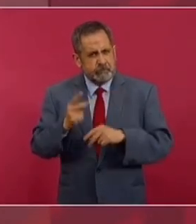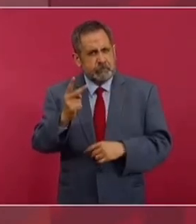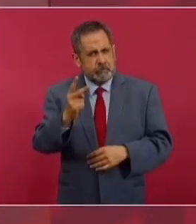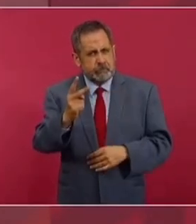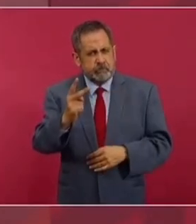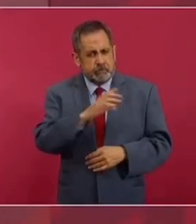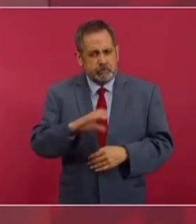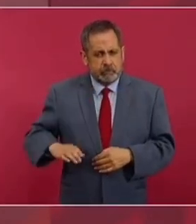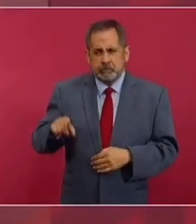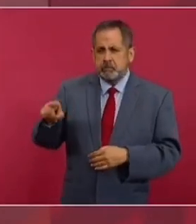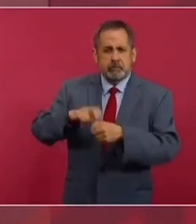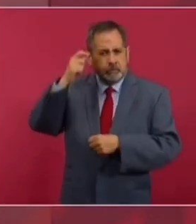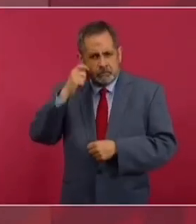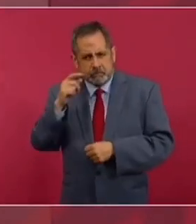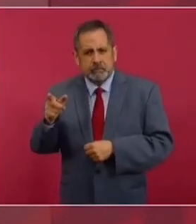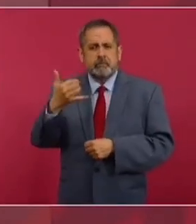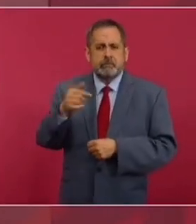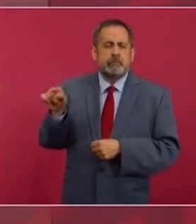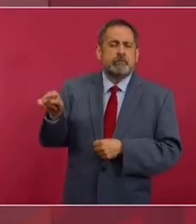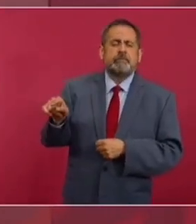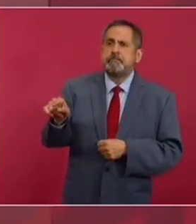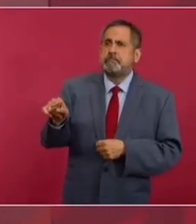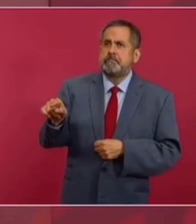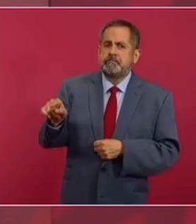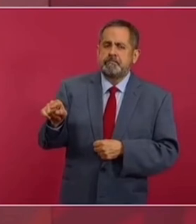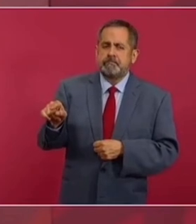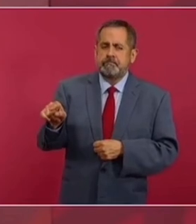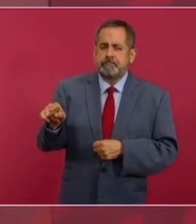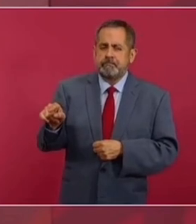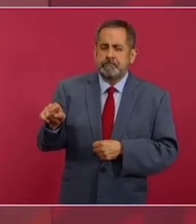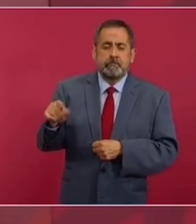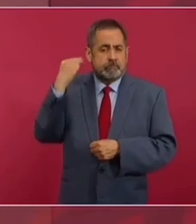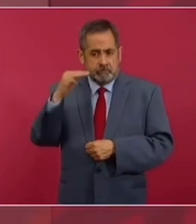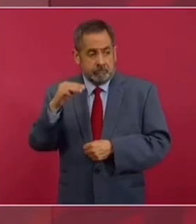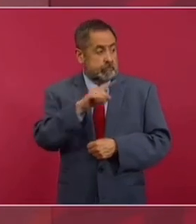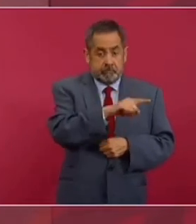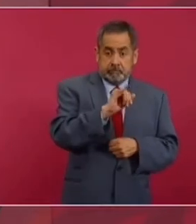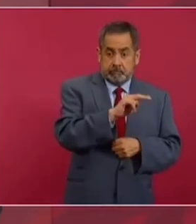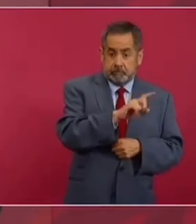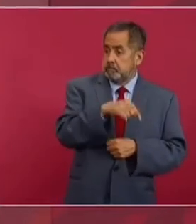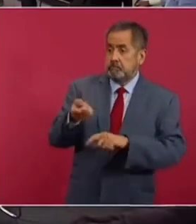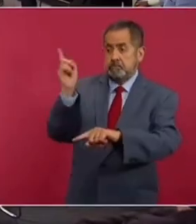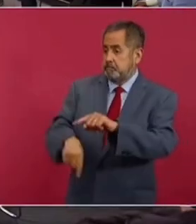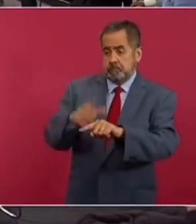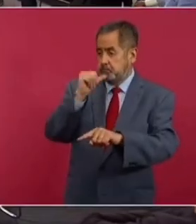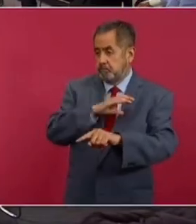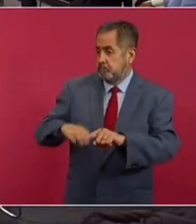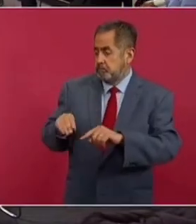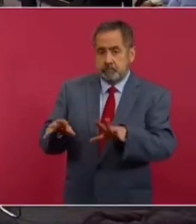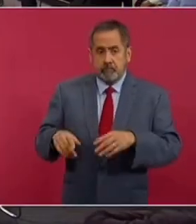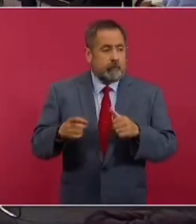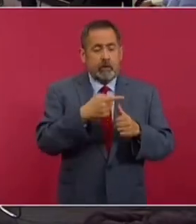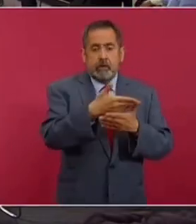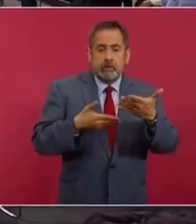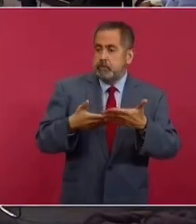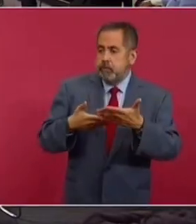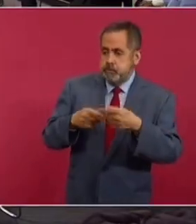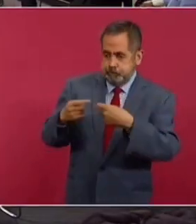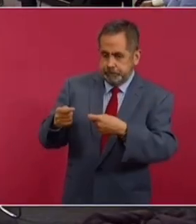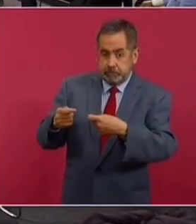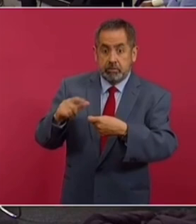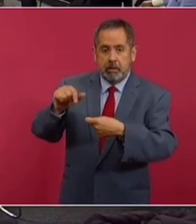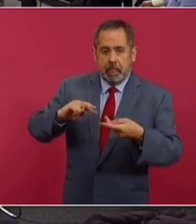candidatos al gobierno de Guerrero y de Michoacán, ¿sí?, que primero sacaron una resolución en un sentido y luego la